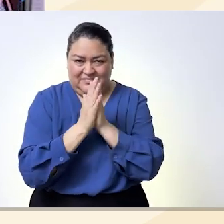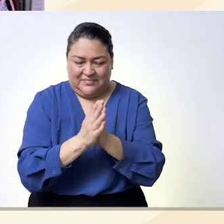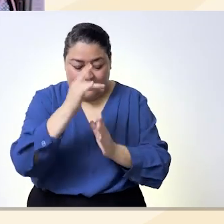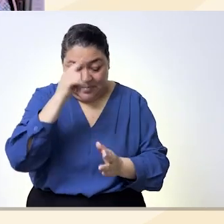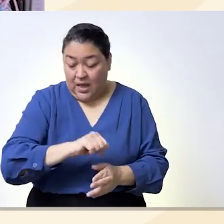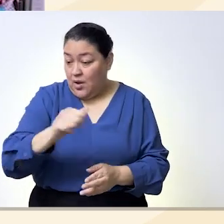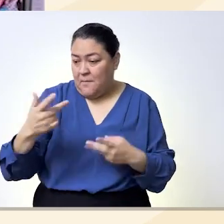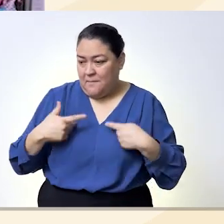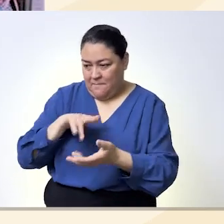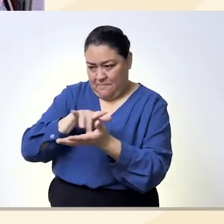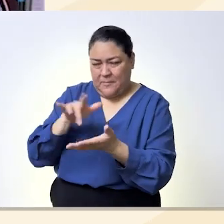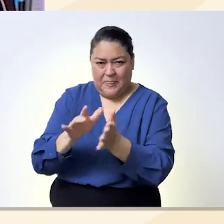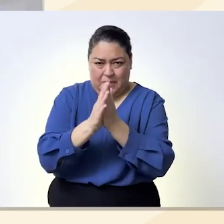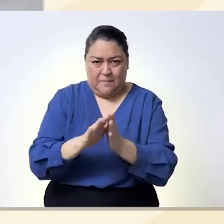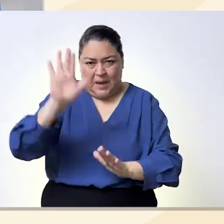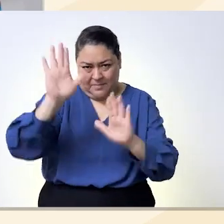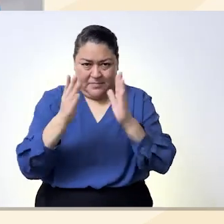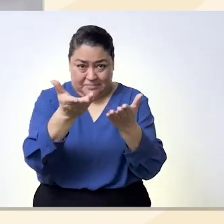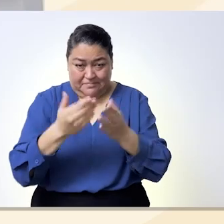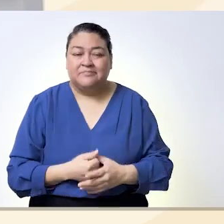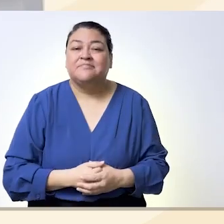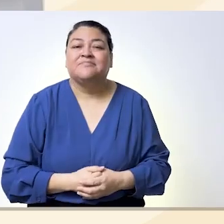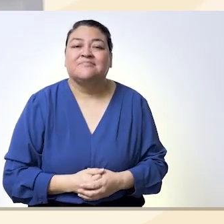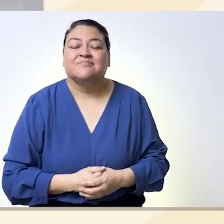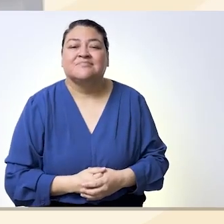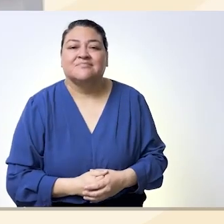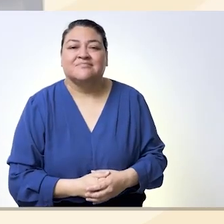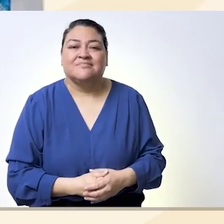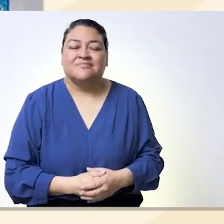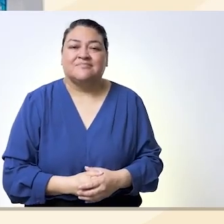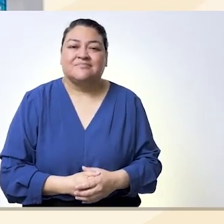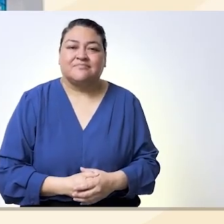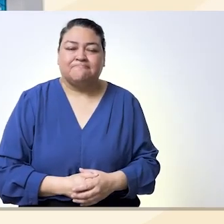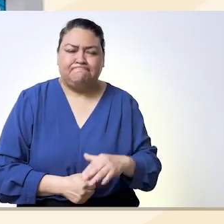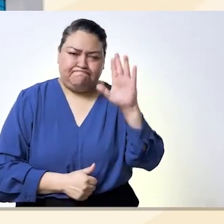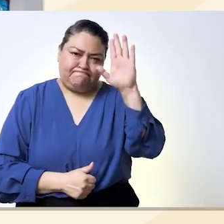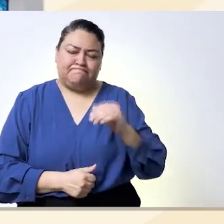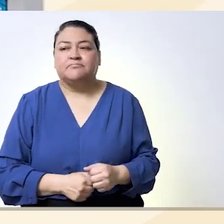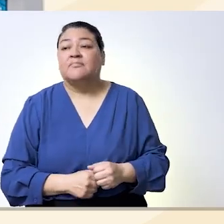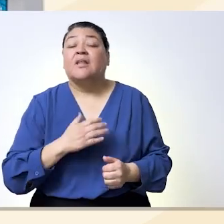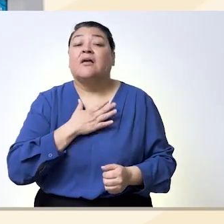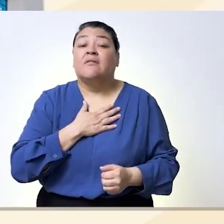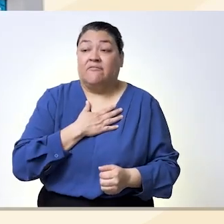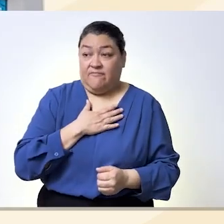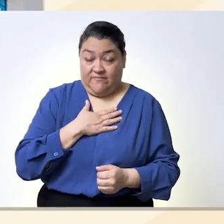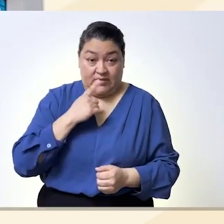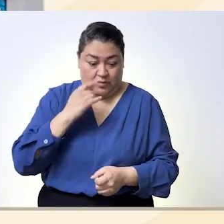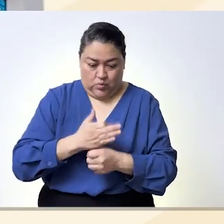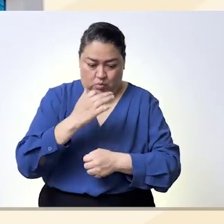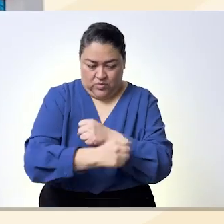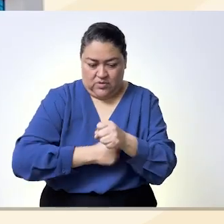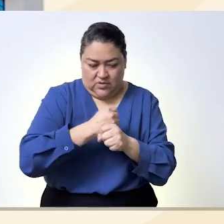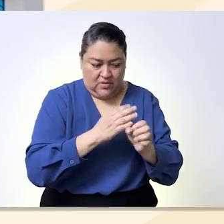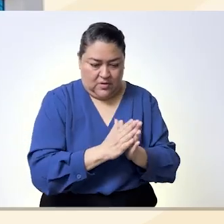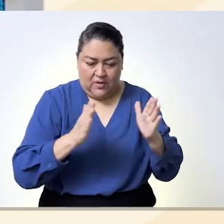quiere empezar en este bloque? Bueno, pues este año estuvimos hablando de un poco de esta